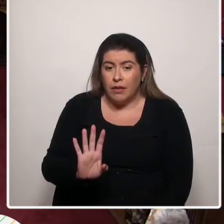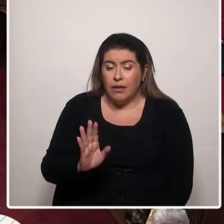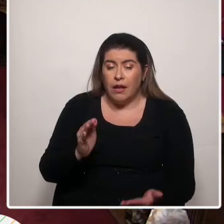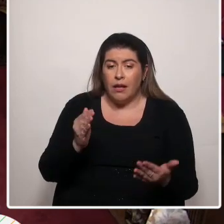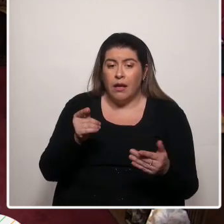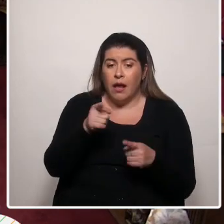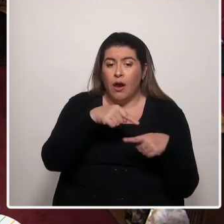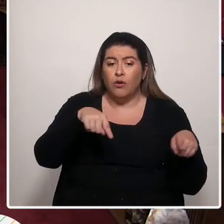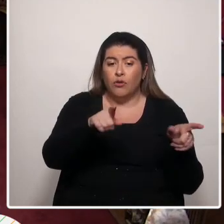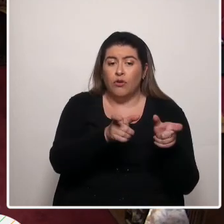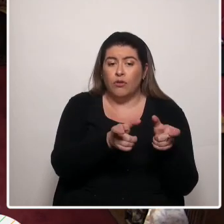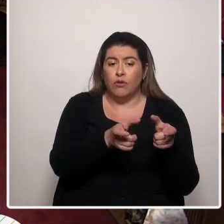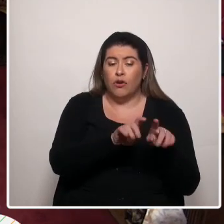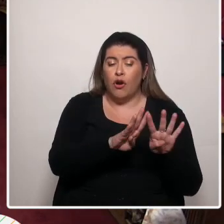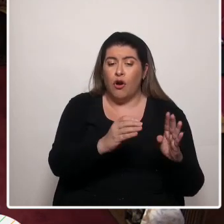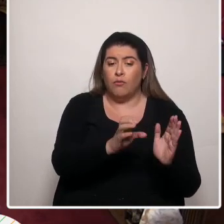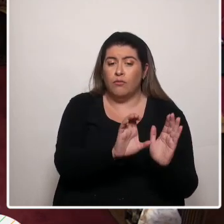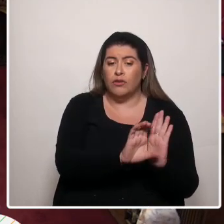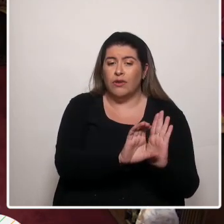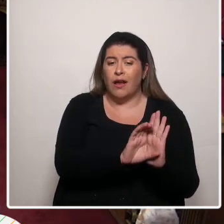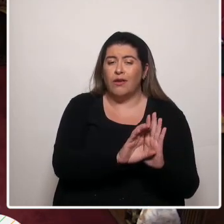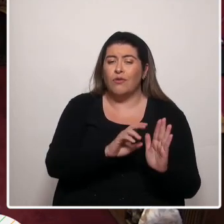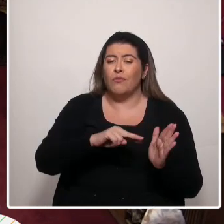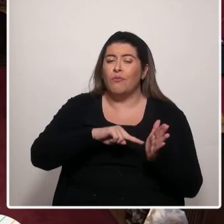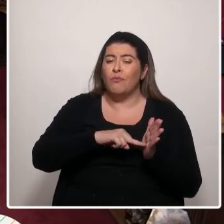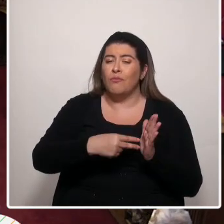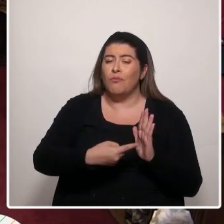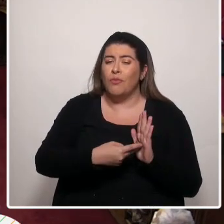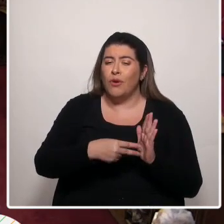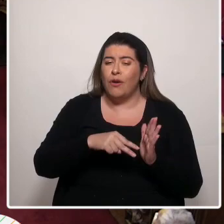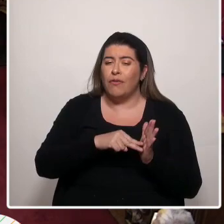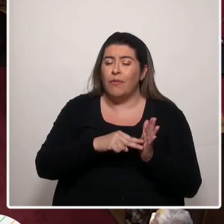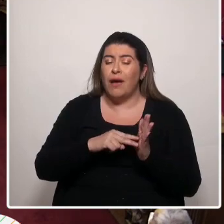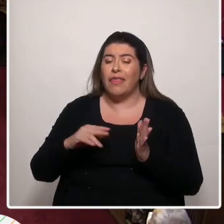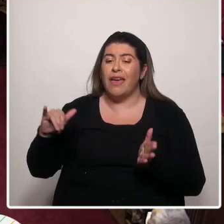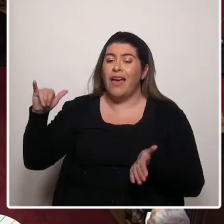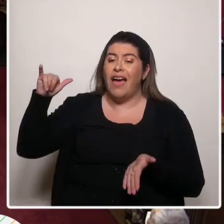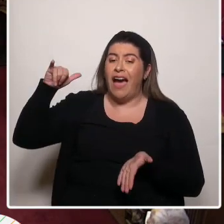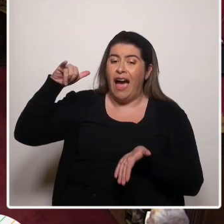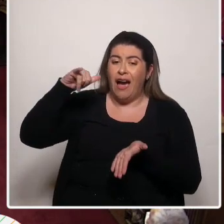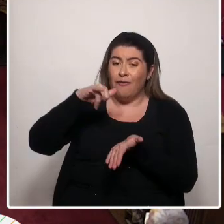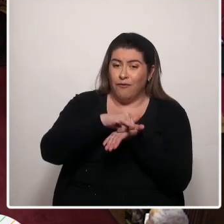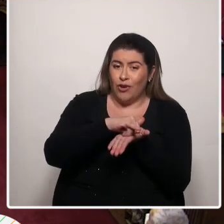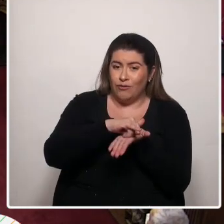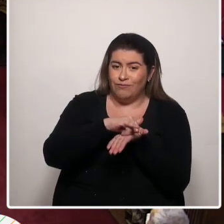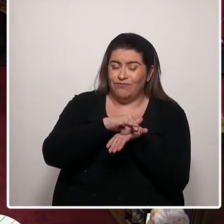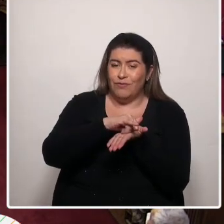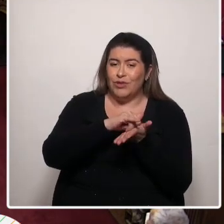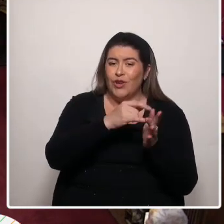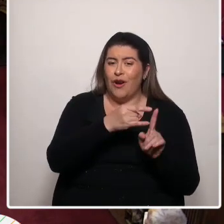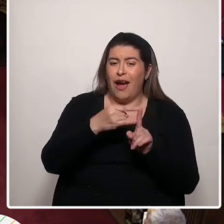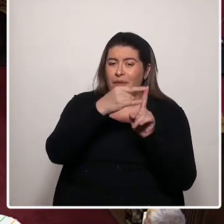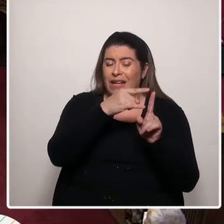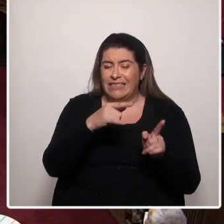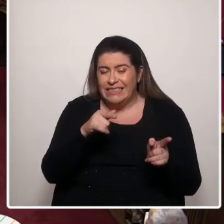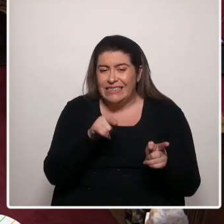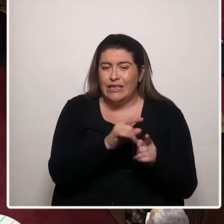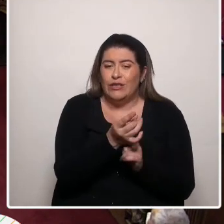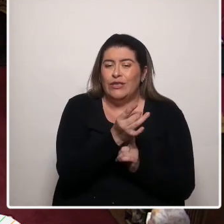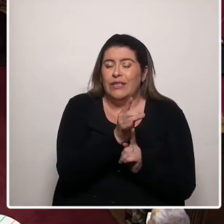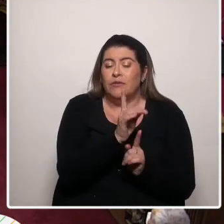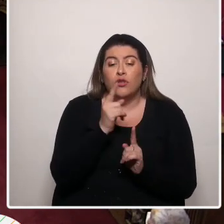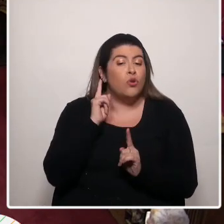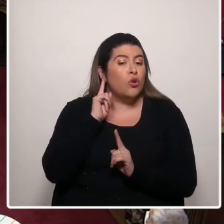demás convencionales. Que hay un problema de cambio de vuelo. Estoy en el aeropuerto, por eso no está encendida mi cámara. Y que solamente tuvieran presente que